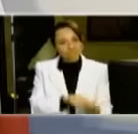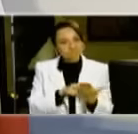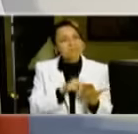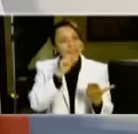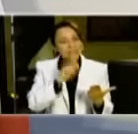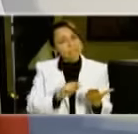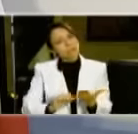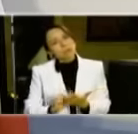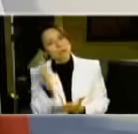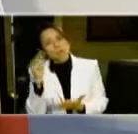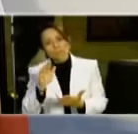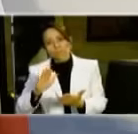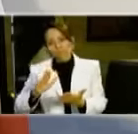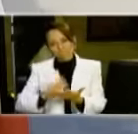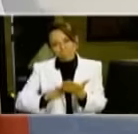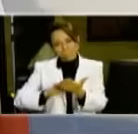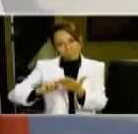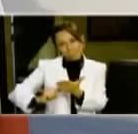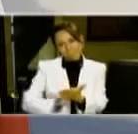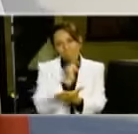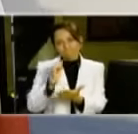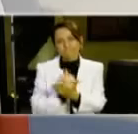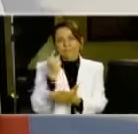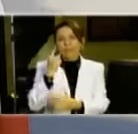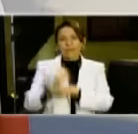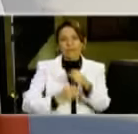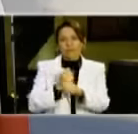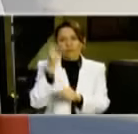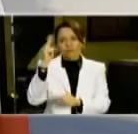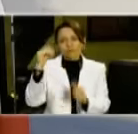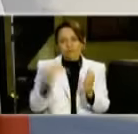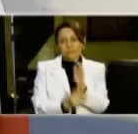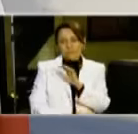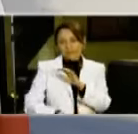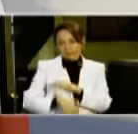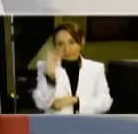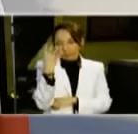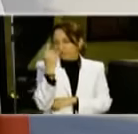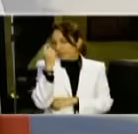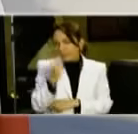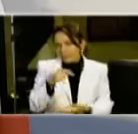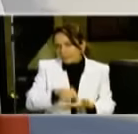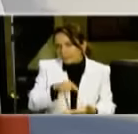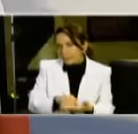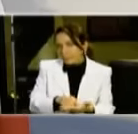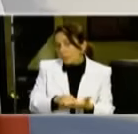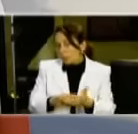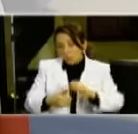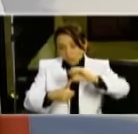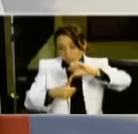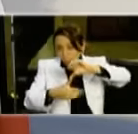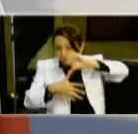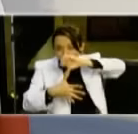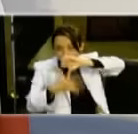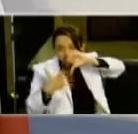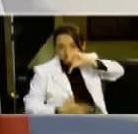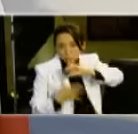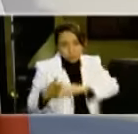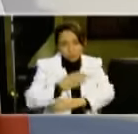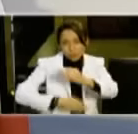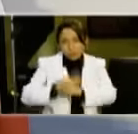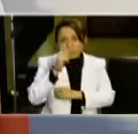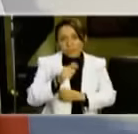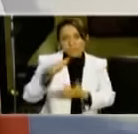2014 de convertir a América Latina y el Caribe en una zona de paz. C, actuar de consumo